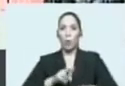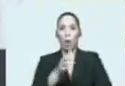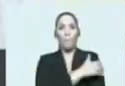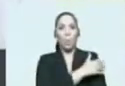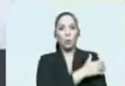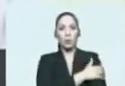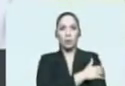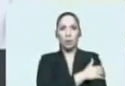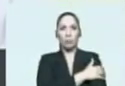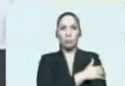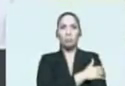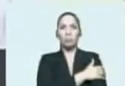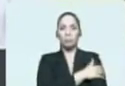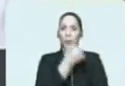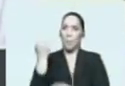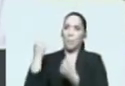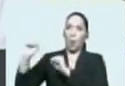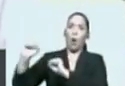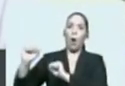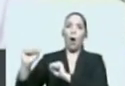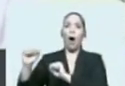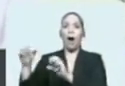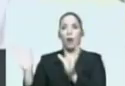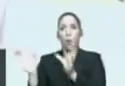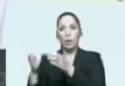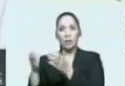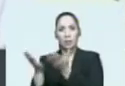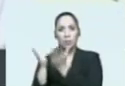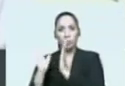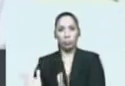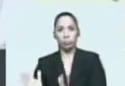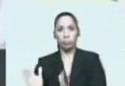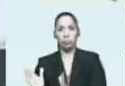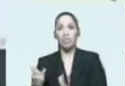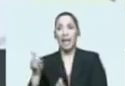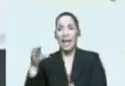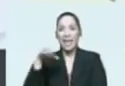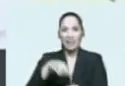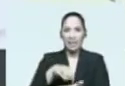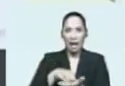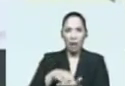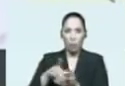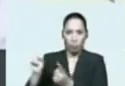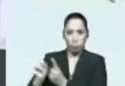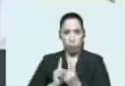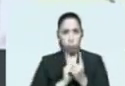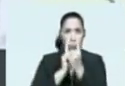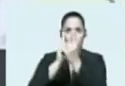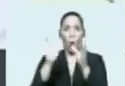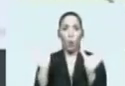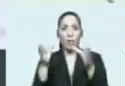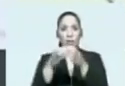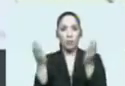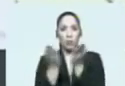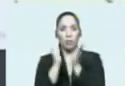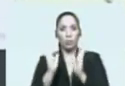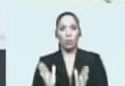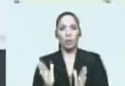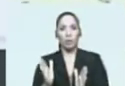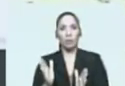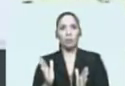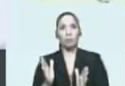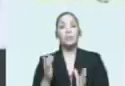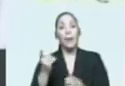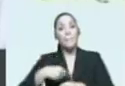hechos las organizaciones estudiantiles el estado viejo combatía y perseguía las organizaciones estudiantiles por eso en la primera